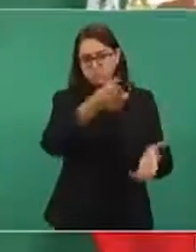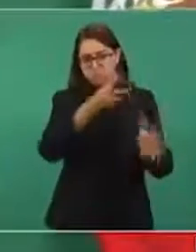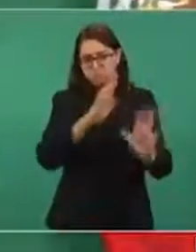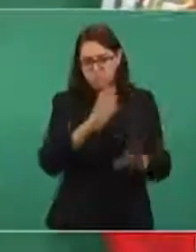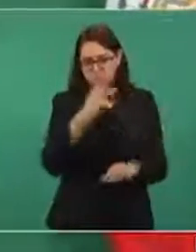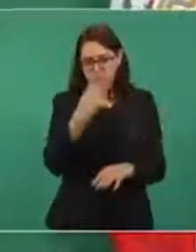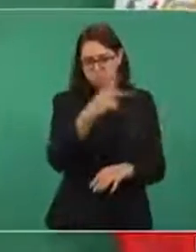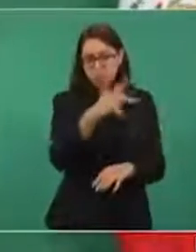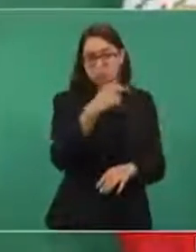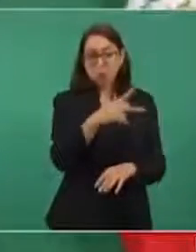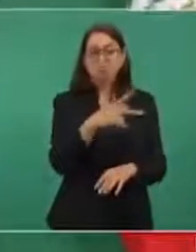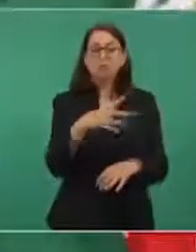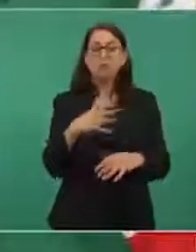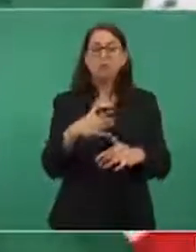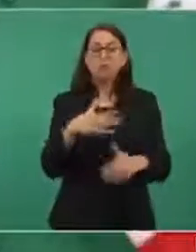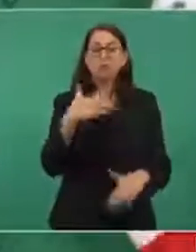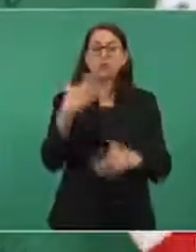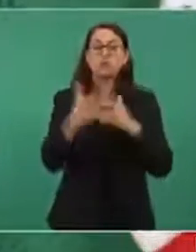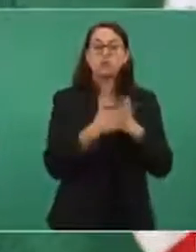el cambio de